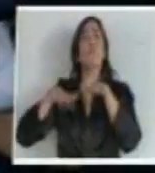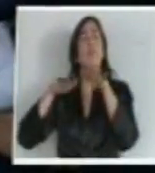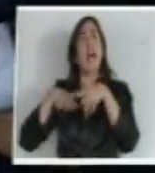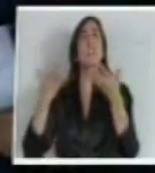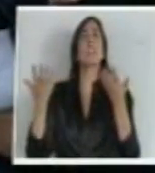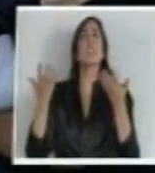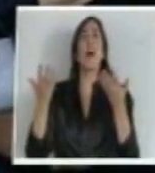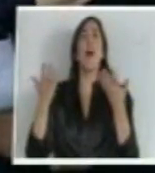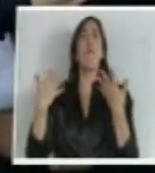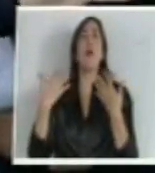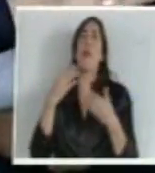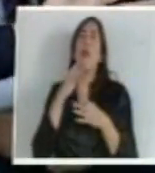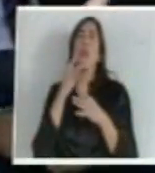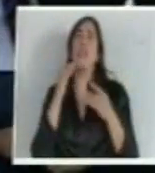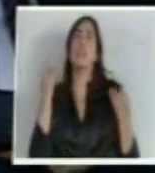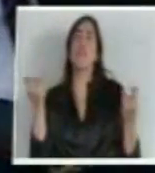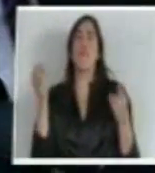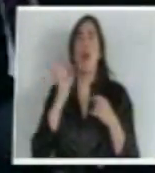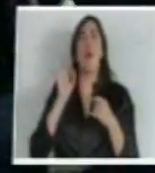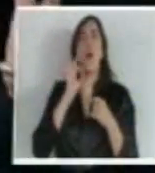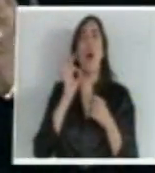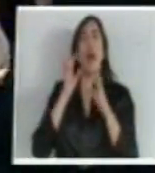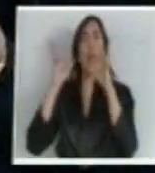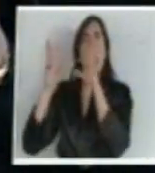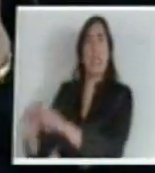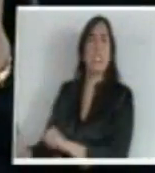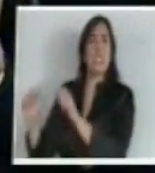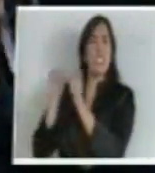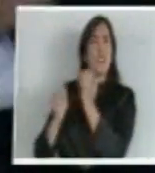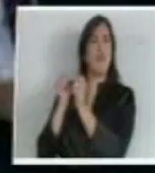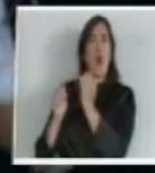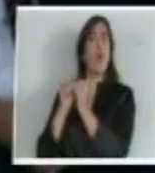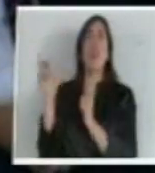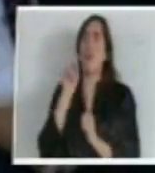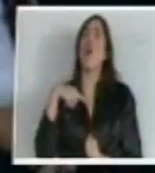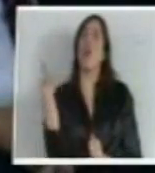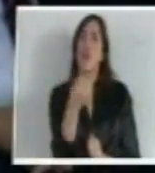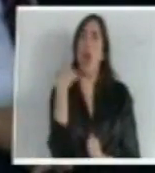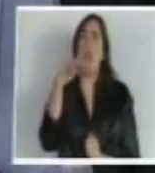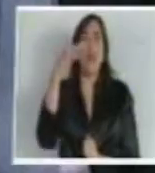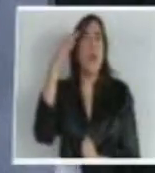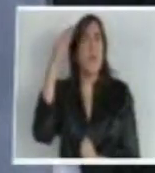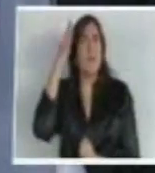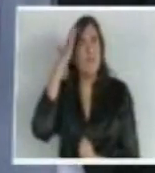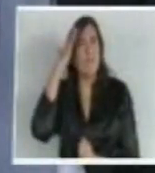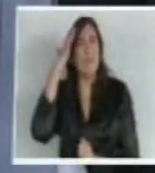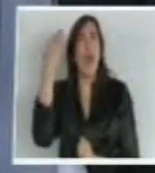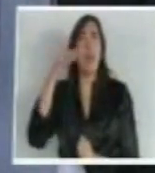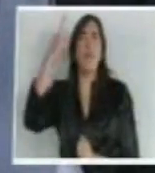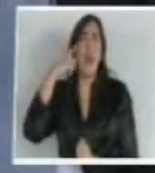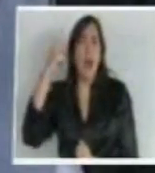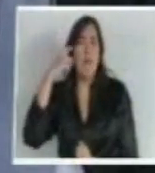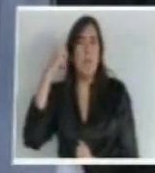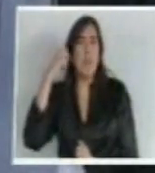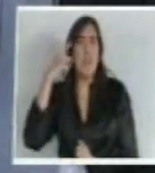se podía tapar o destruir la historia. Tenemos que aprender todos en este aprendizaje que